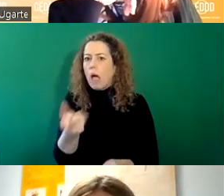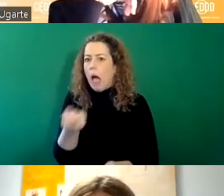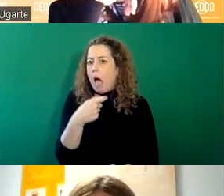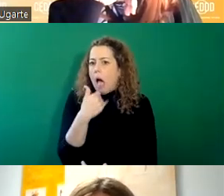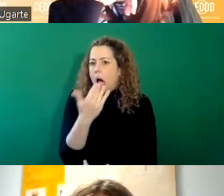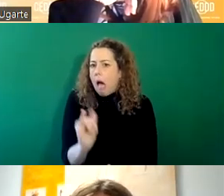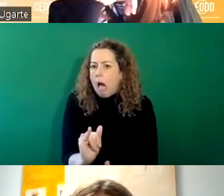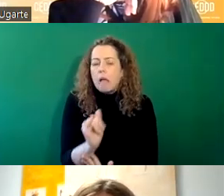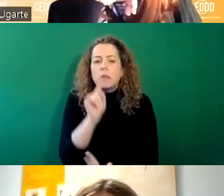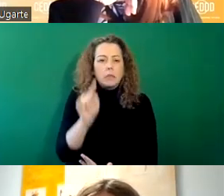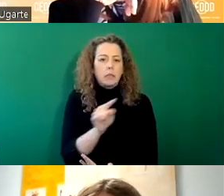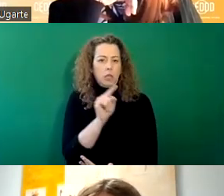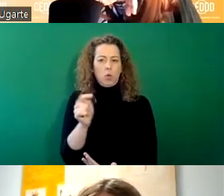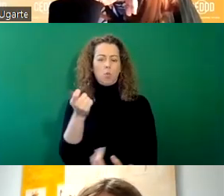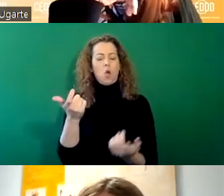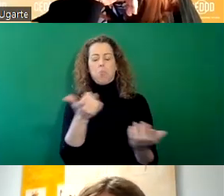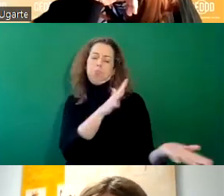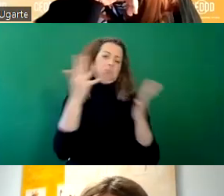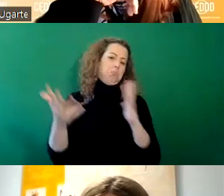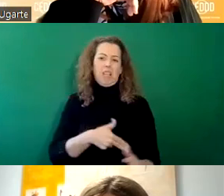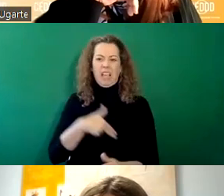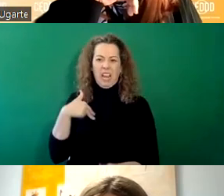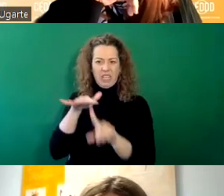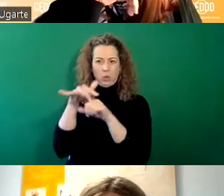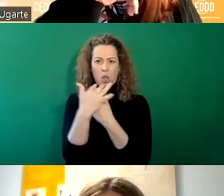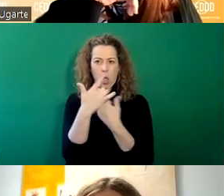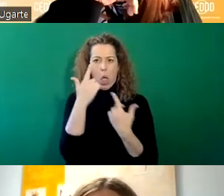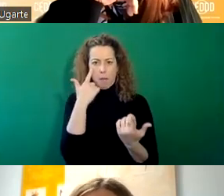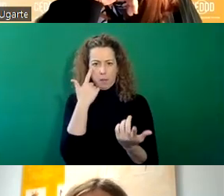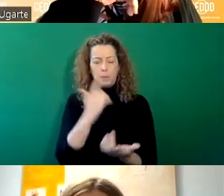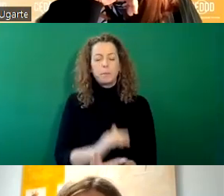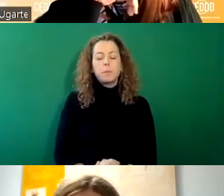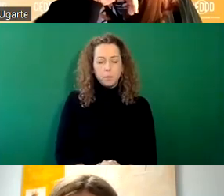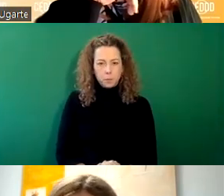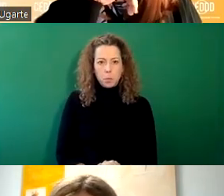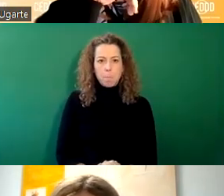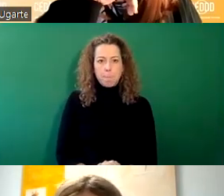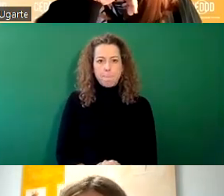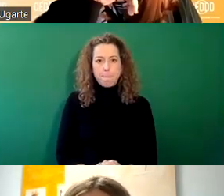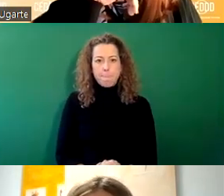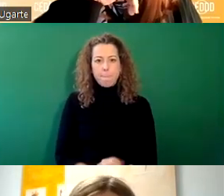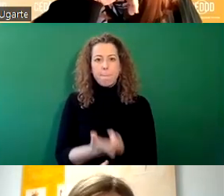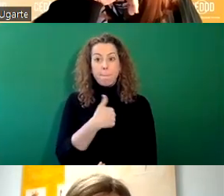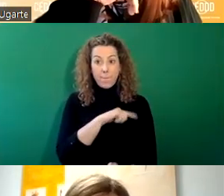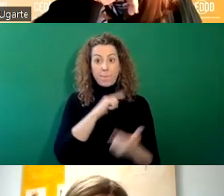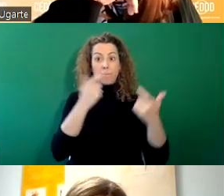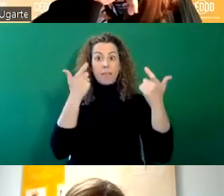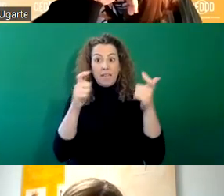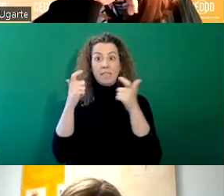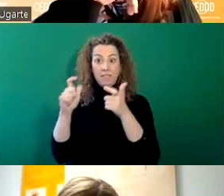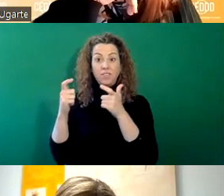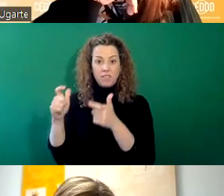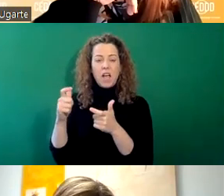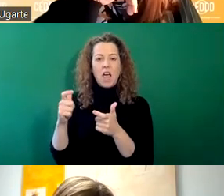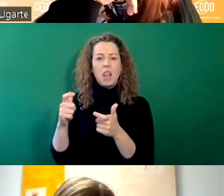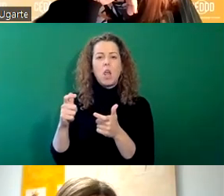un poquito un mapa general de la situación de partida. Hacemos una clasificación